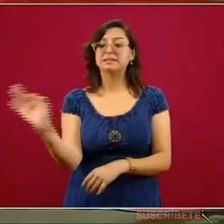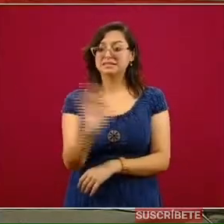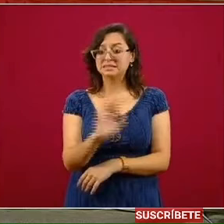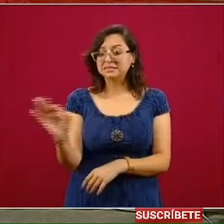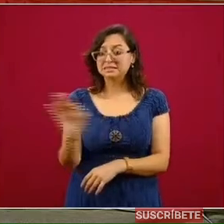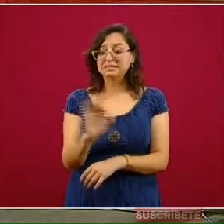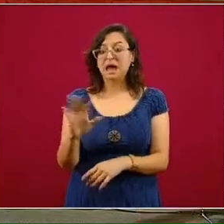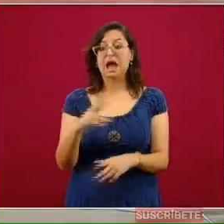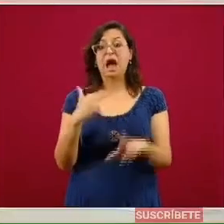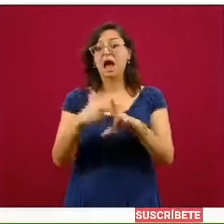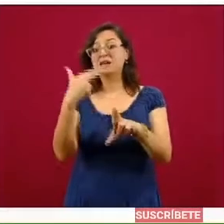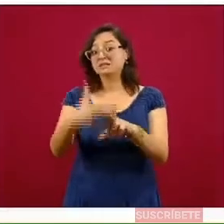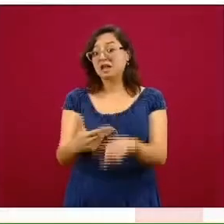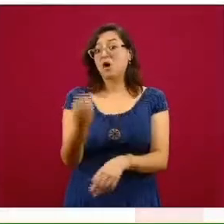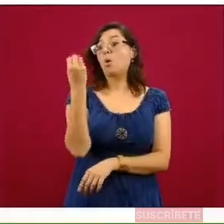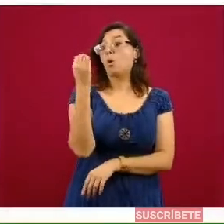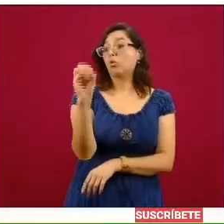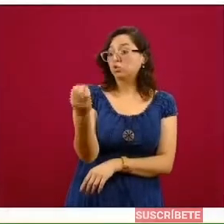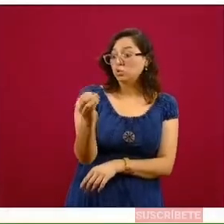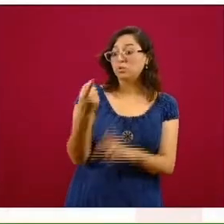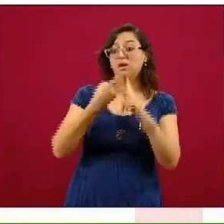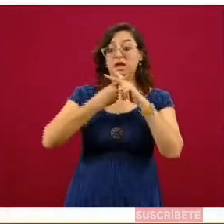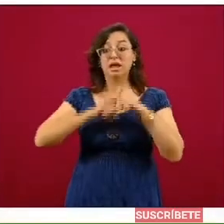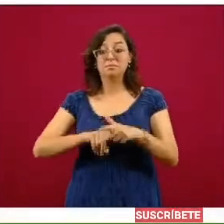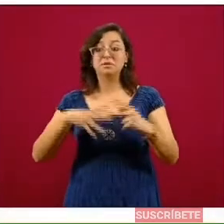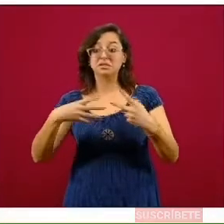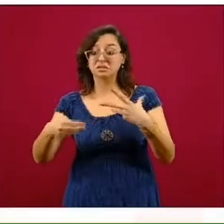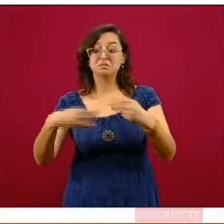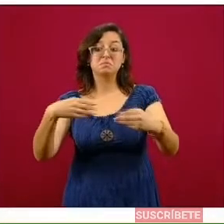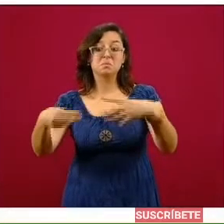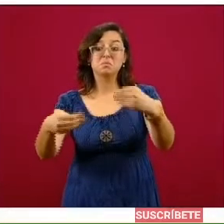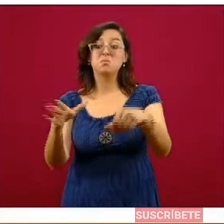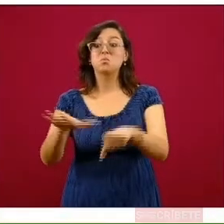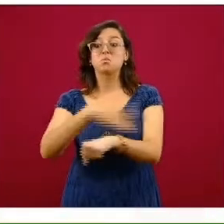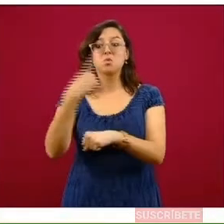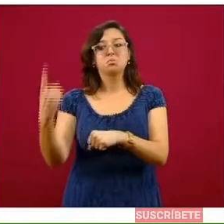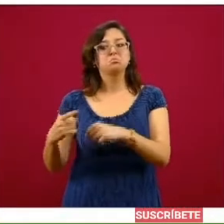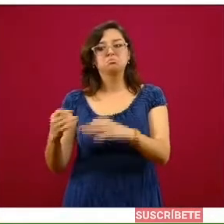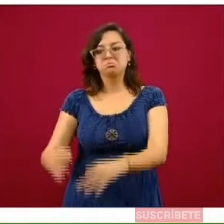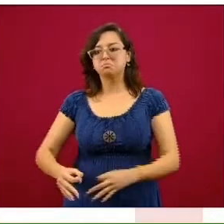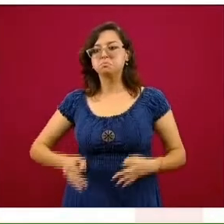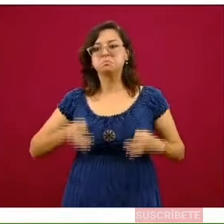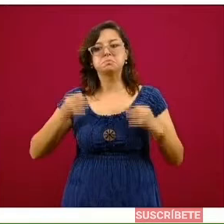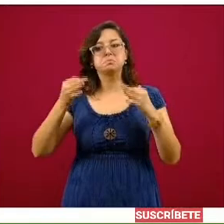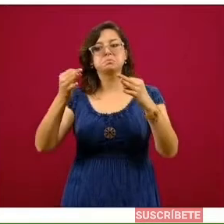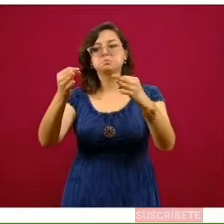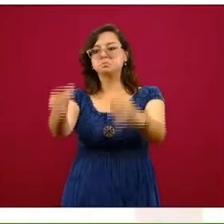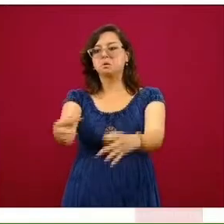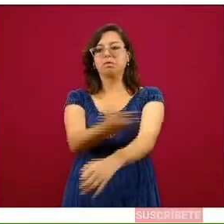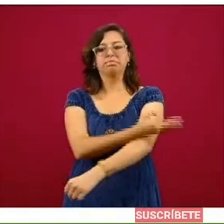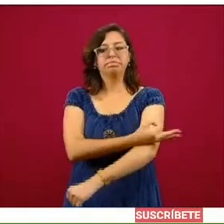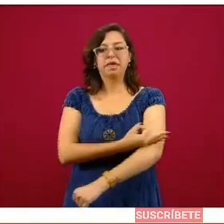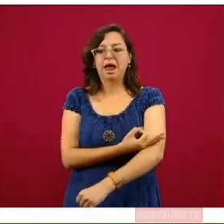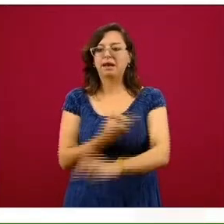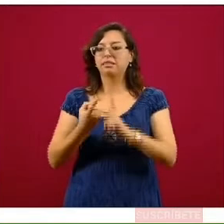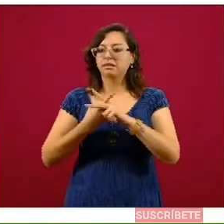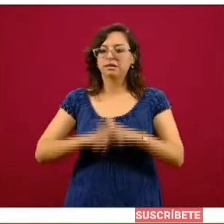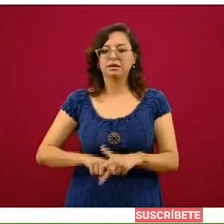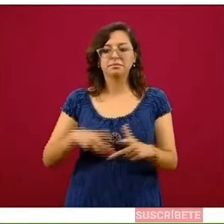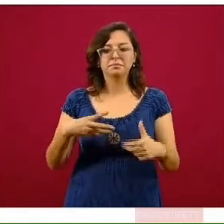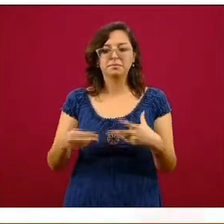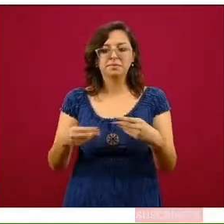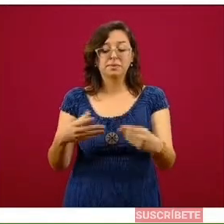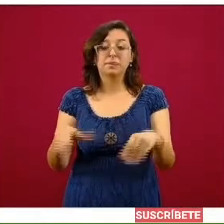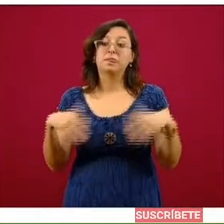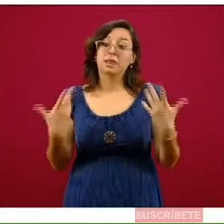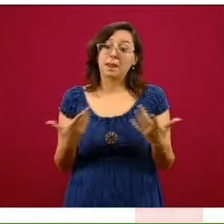se proyectarán hasta octubre porque entraron a ciclos epidémicos más tardíos. Elemento positivo, los esfuerzos